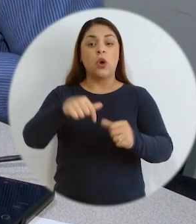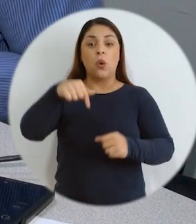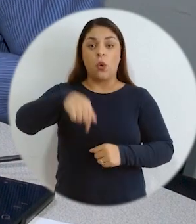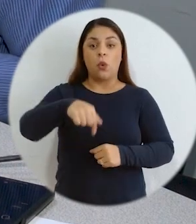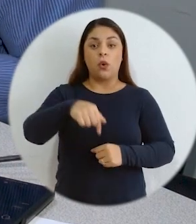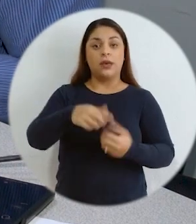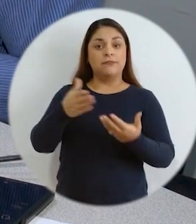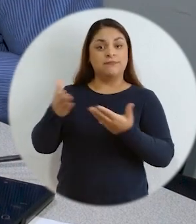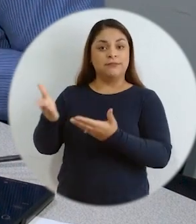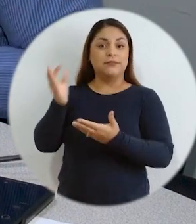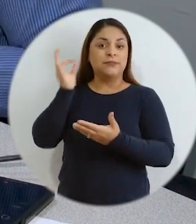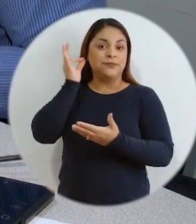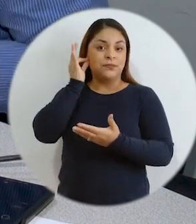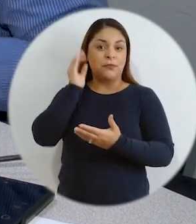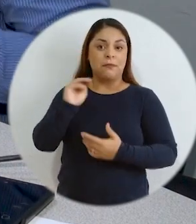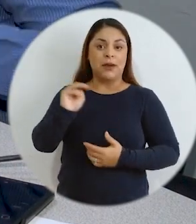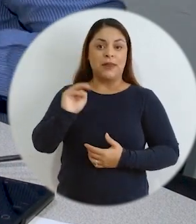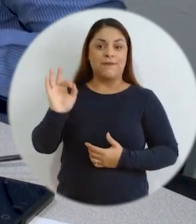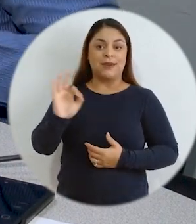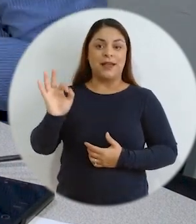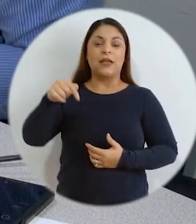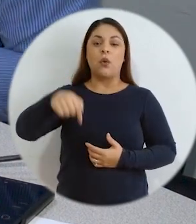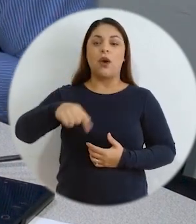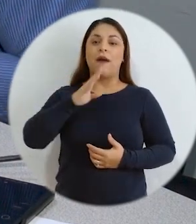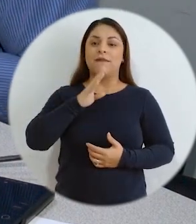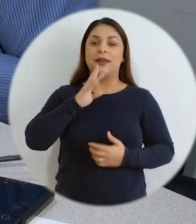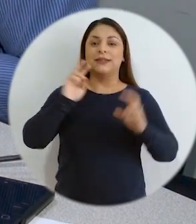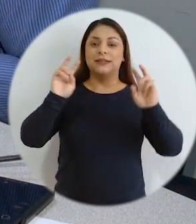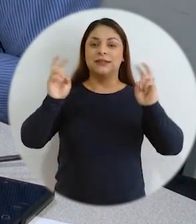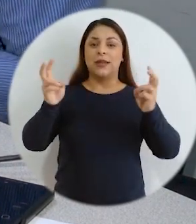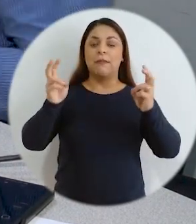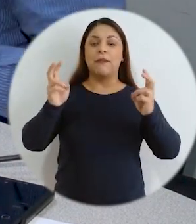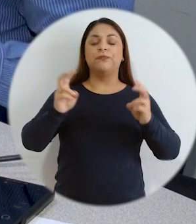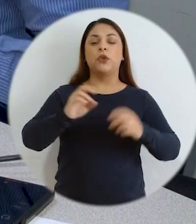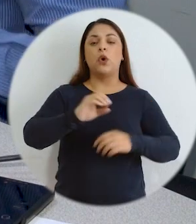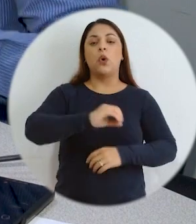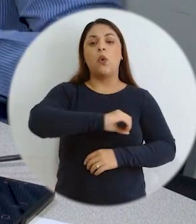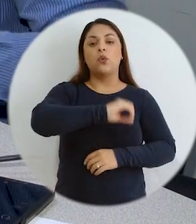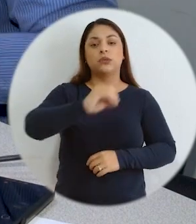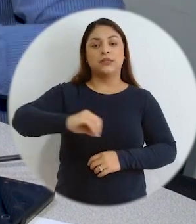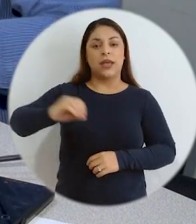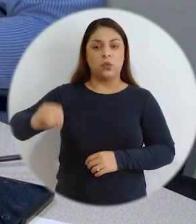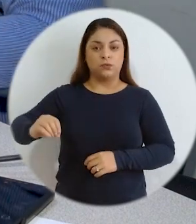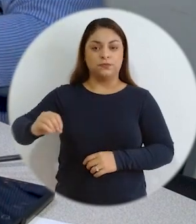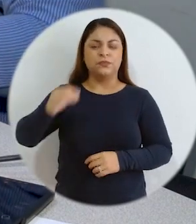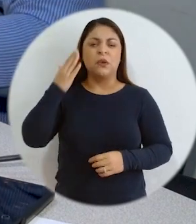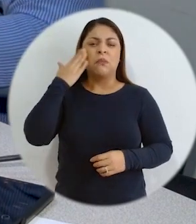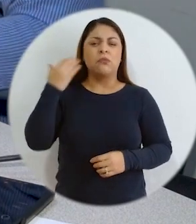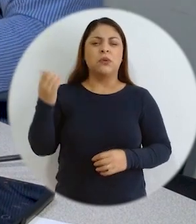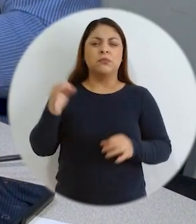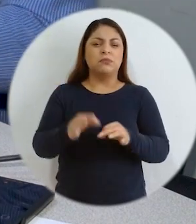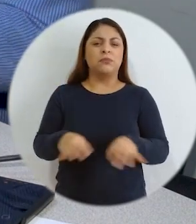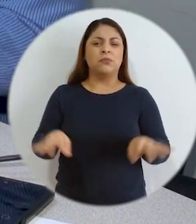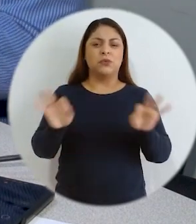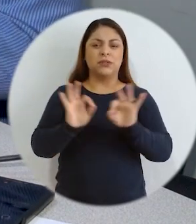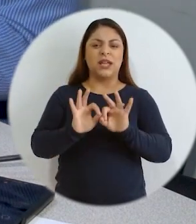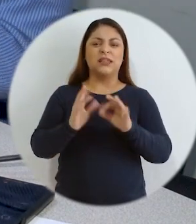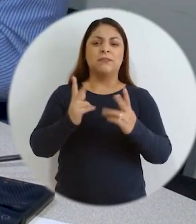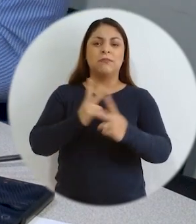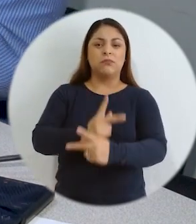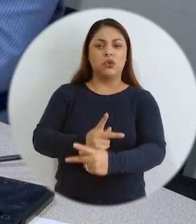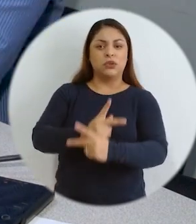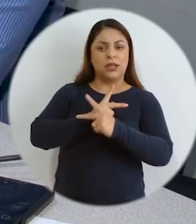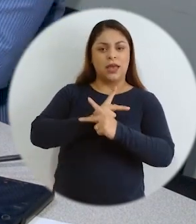Y hoy tenemos por acá a María Fernanda que nos va a hablar justamente del tema de océanos. ¿Por qué es importante, María Fernanda, poner en contexto